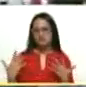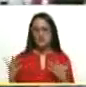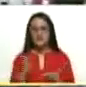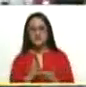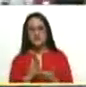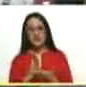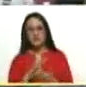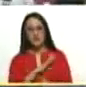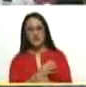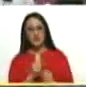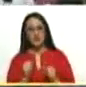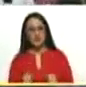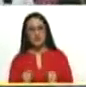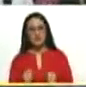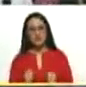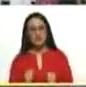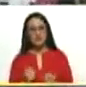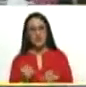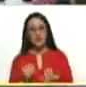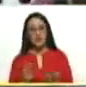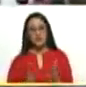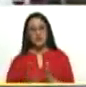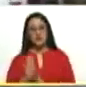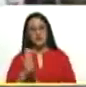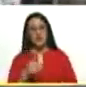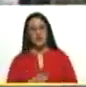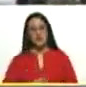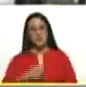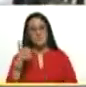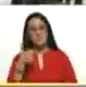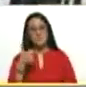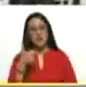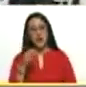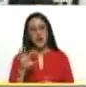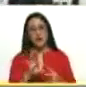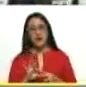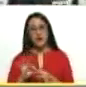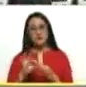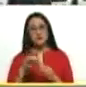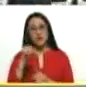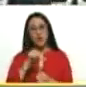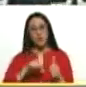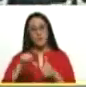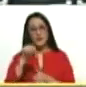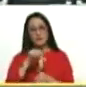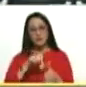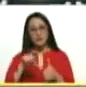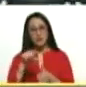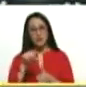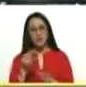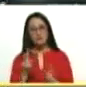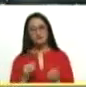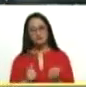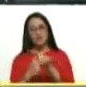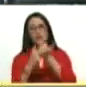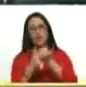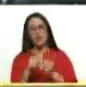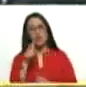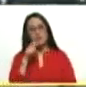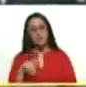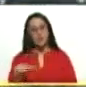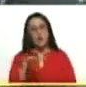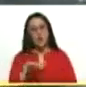para fortalecer y desarrollar cada día más nuestra alianza de cooperación estratégica en favor de nuestros